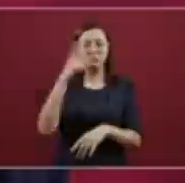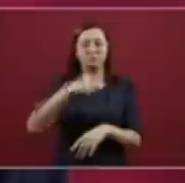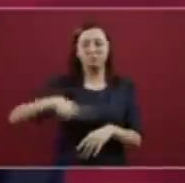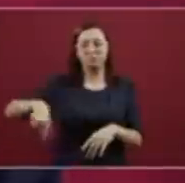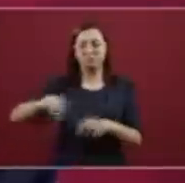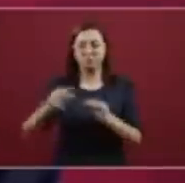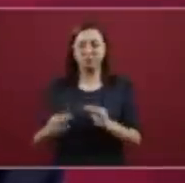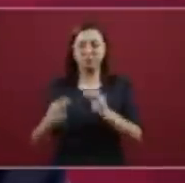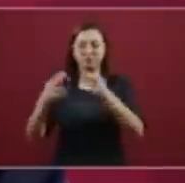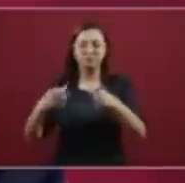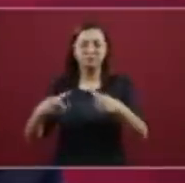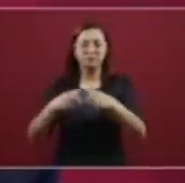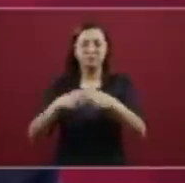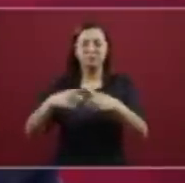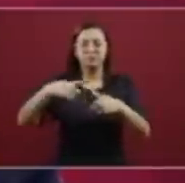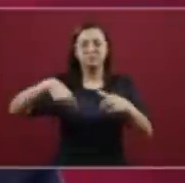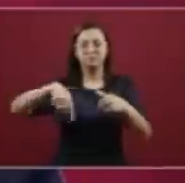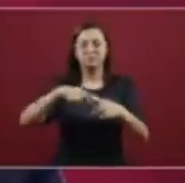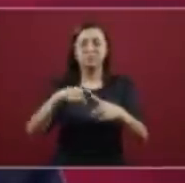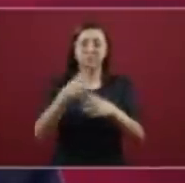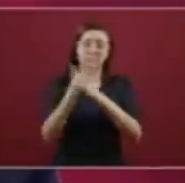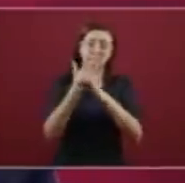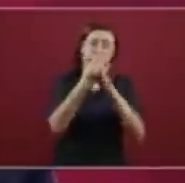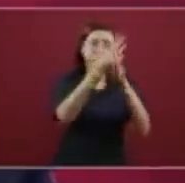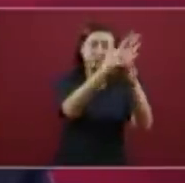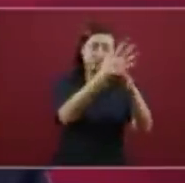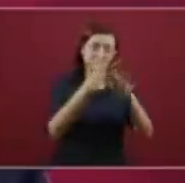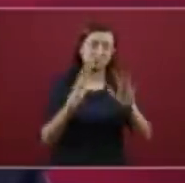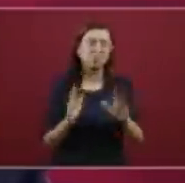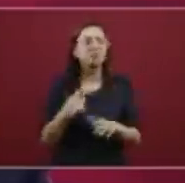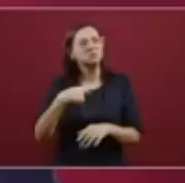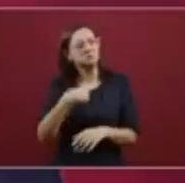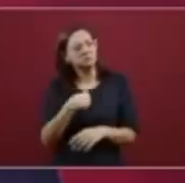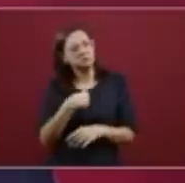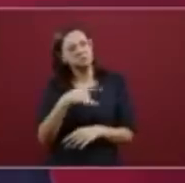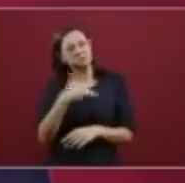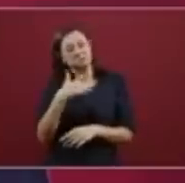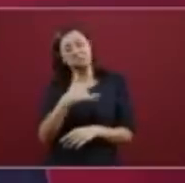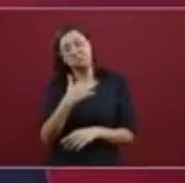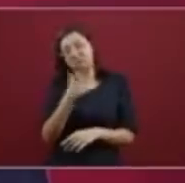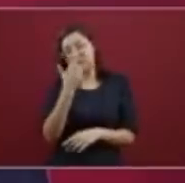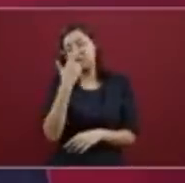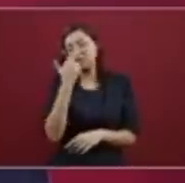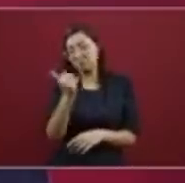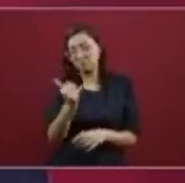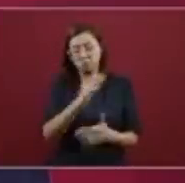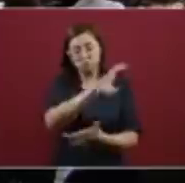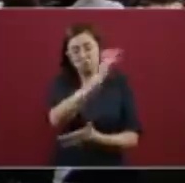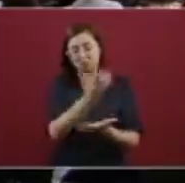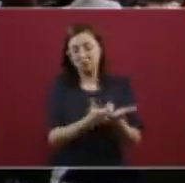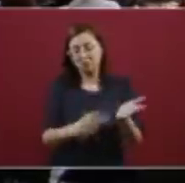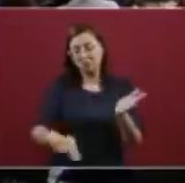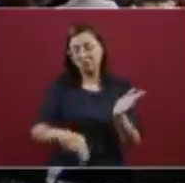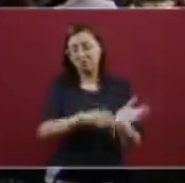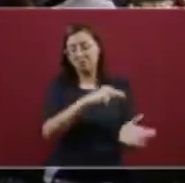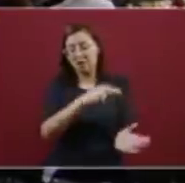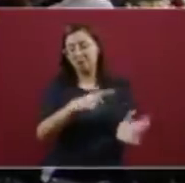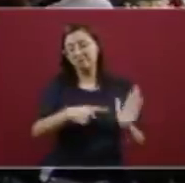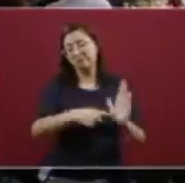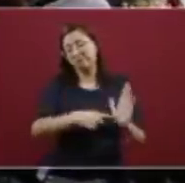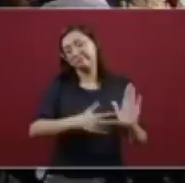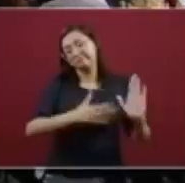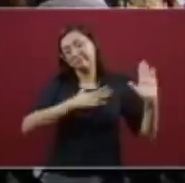porque hay que cumplir con los compromisos. Es